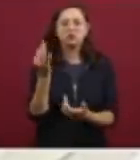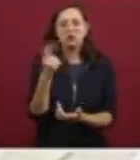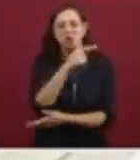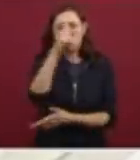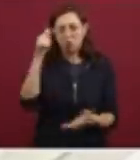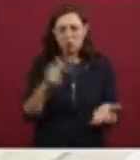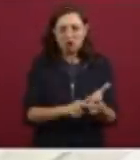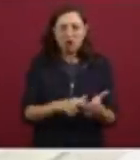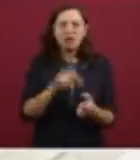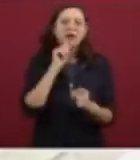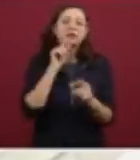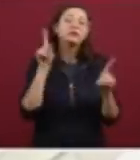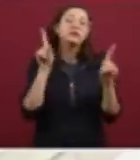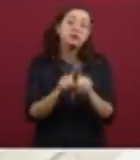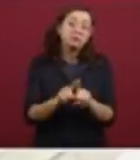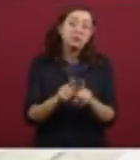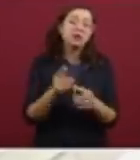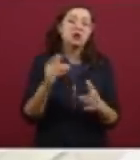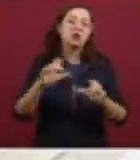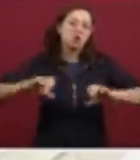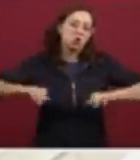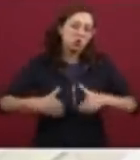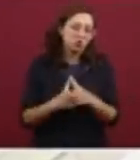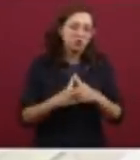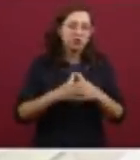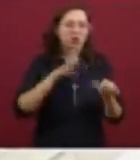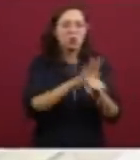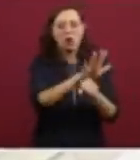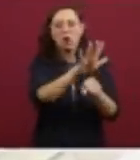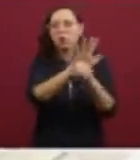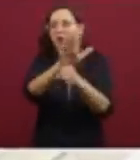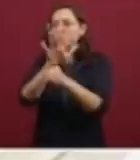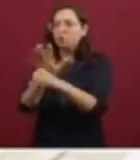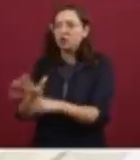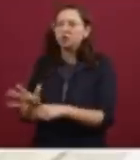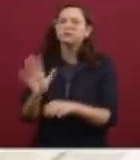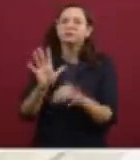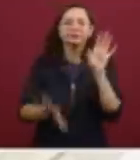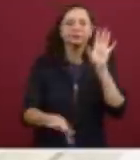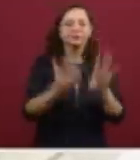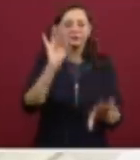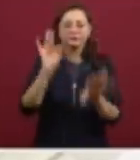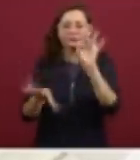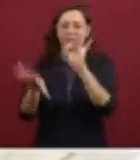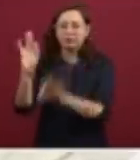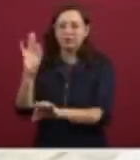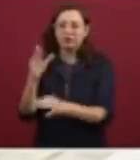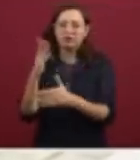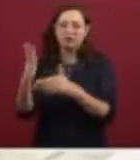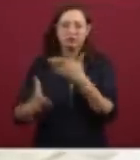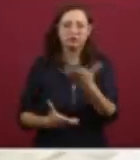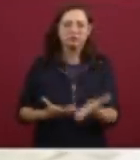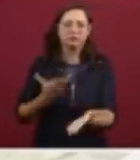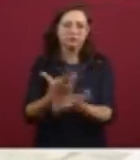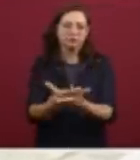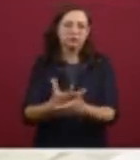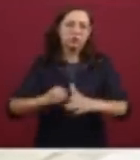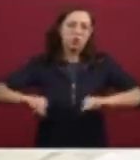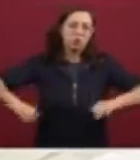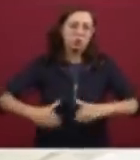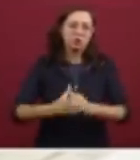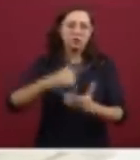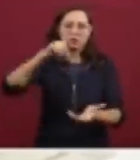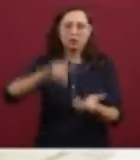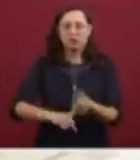sino los lugares, las comunidades específicas, sobre la base de lo que plantean estas comunidades como